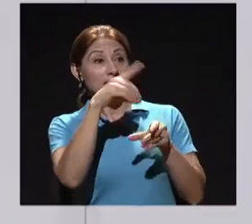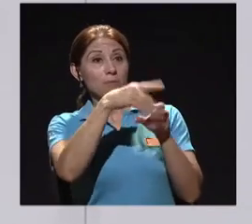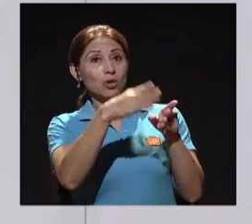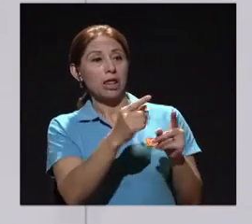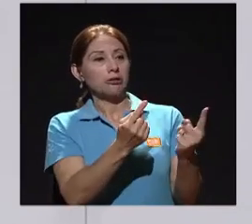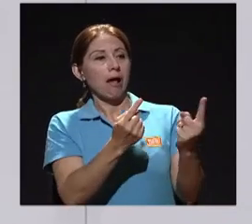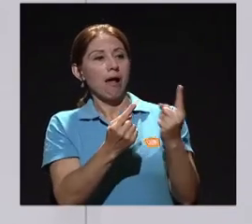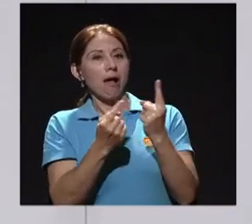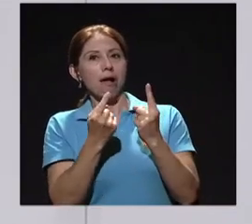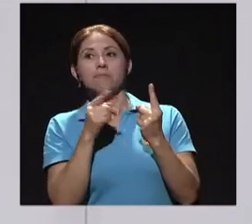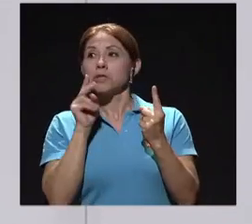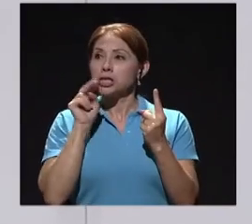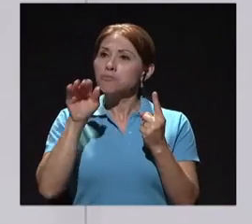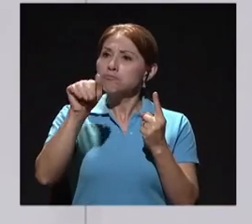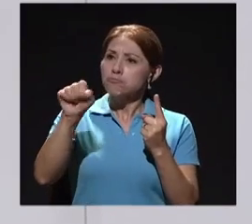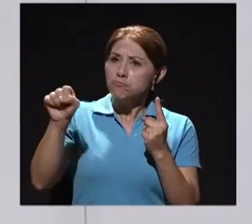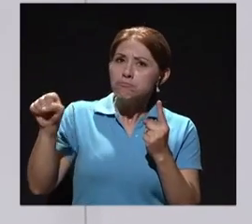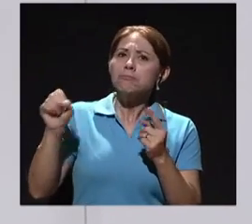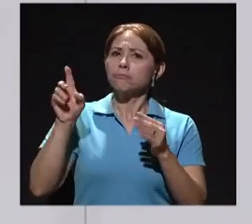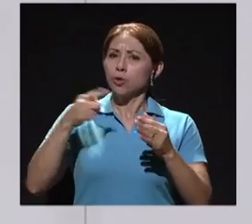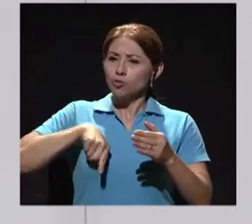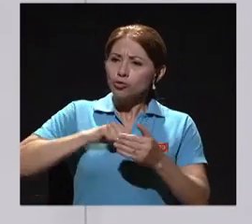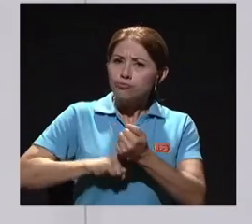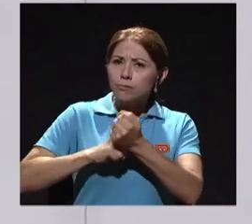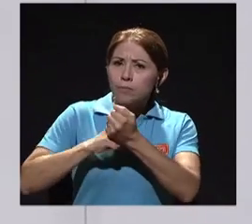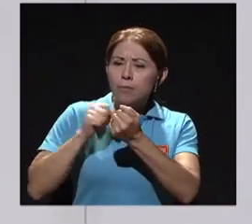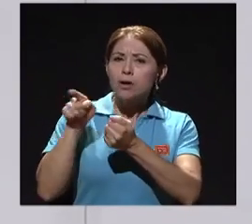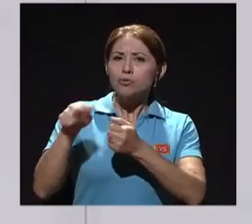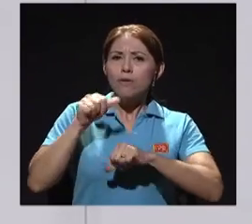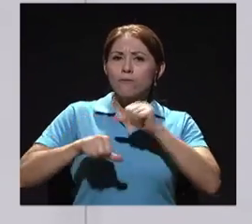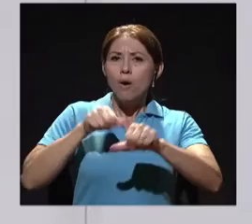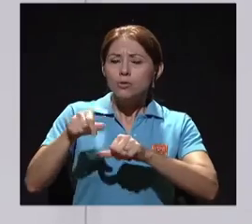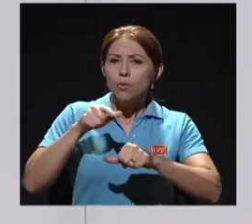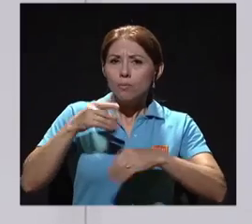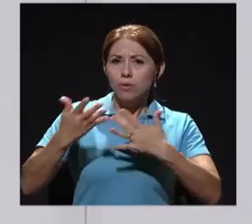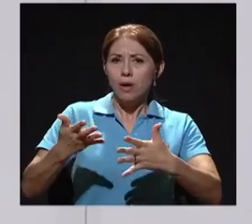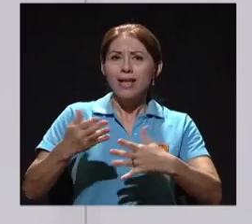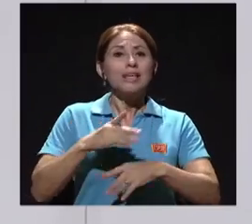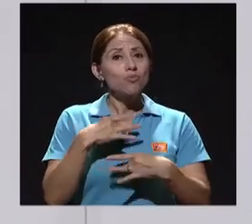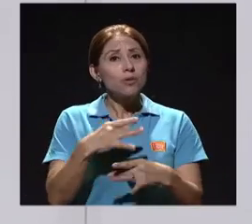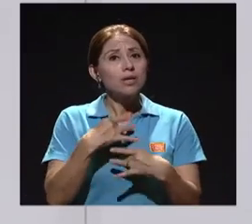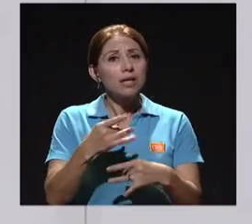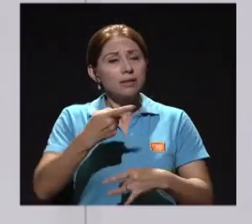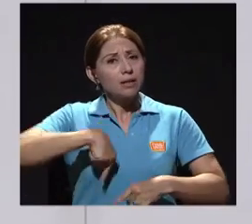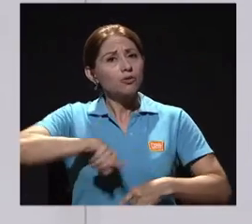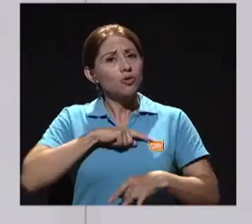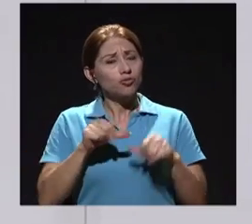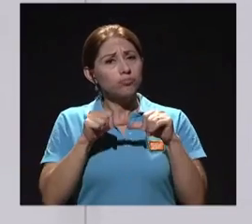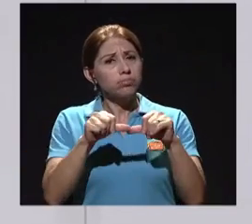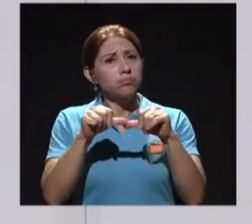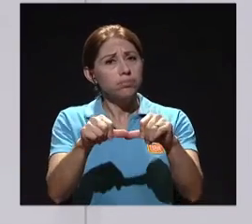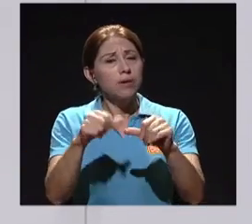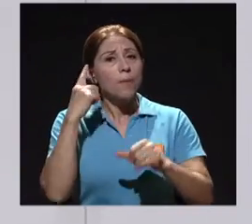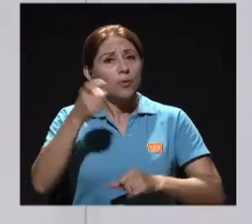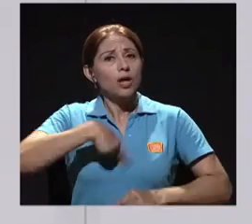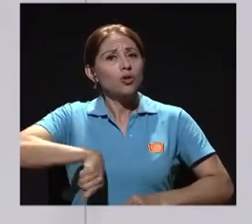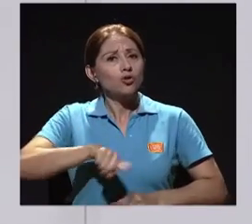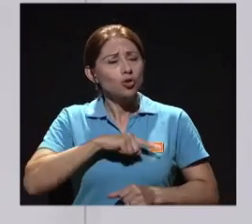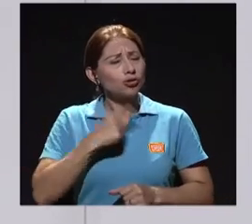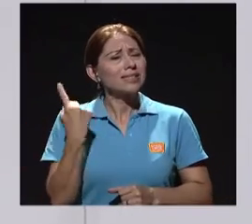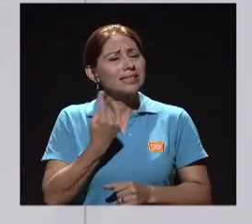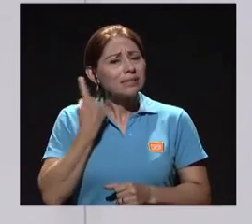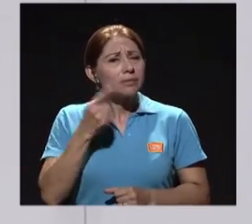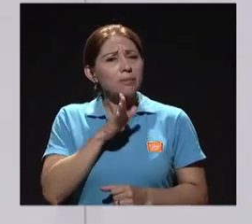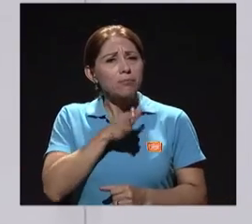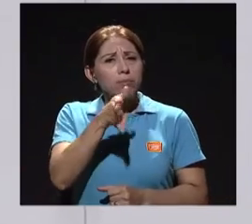que valoran nuestro esfuerzo que valoran nuestra propuesta y es demasiado interesante si seguimos en esa línea pero si estamos coordinando para